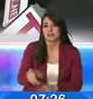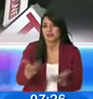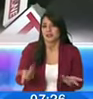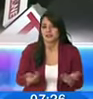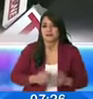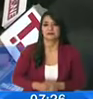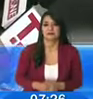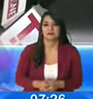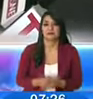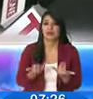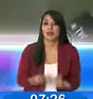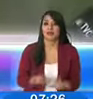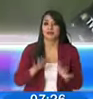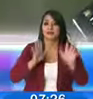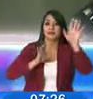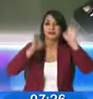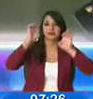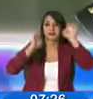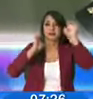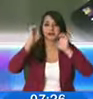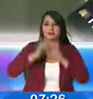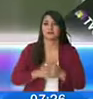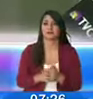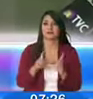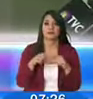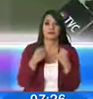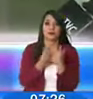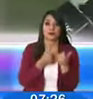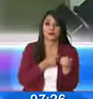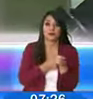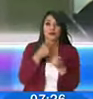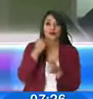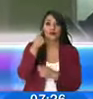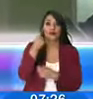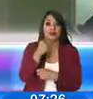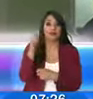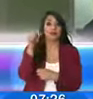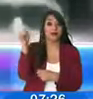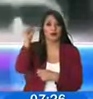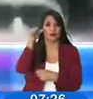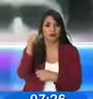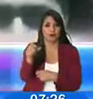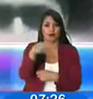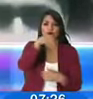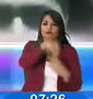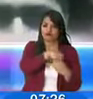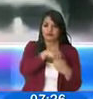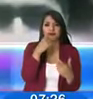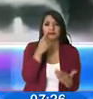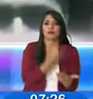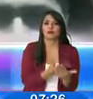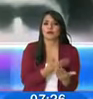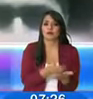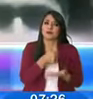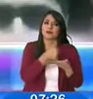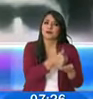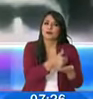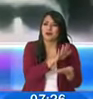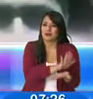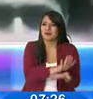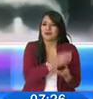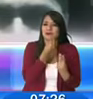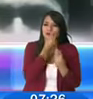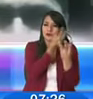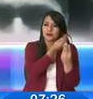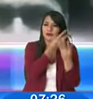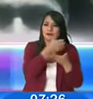que vemos que es el modus operandi. En el bloque correísta, en cambio, critican que un audio que supuestamente está dentro de las pruebas de cooperación eficaz